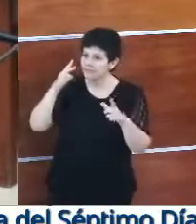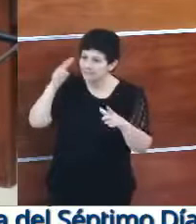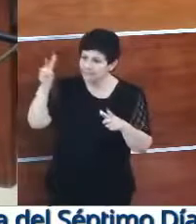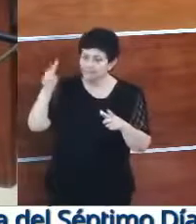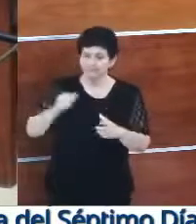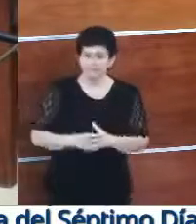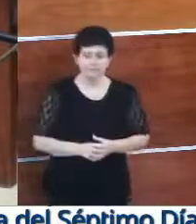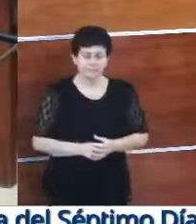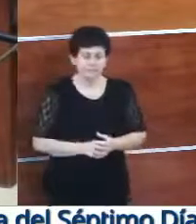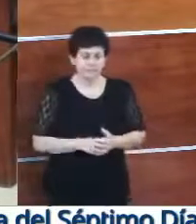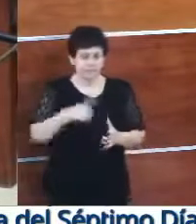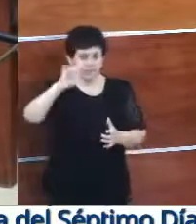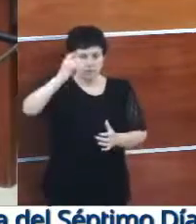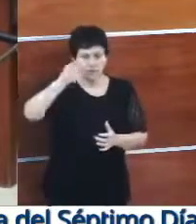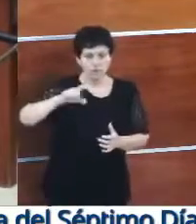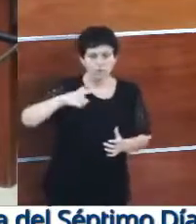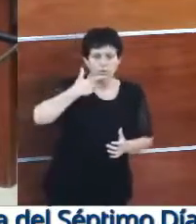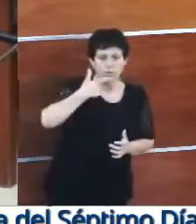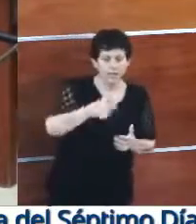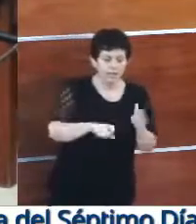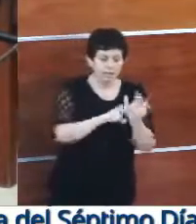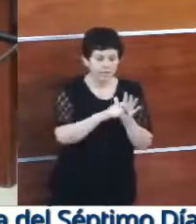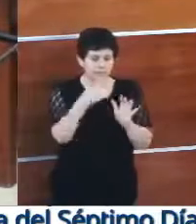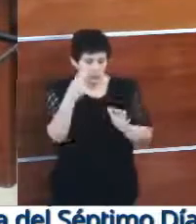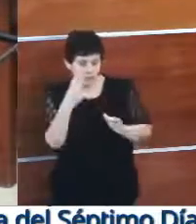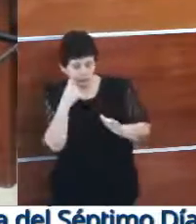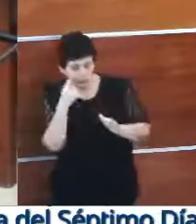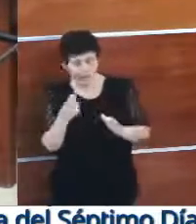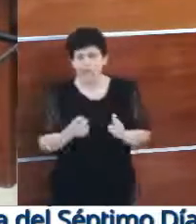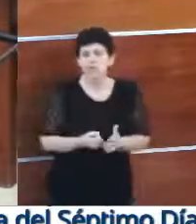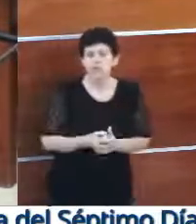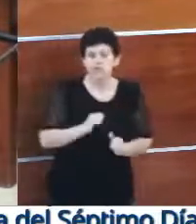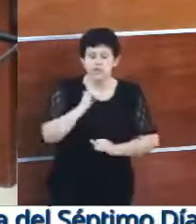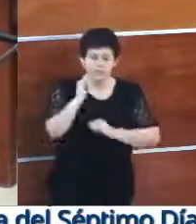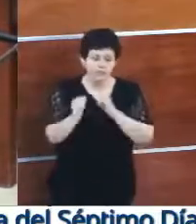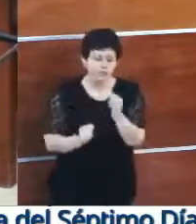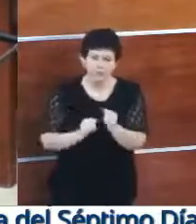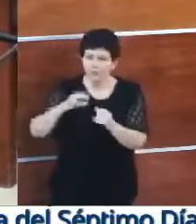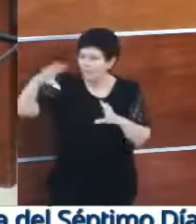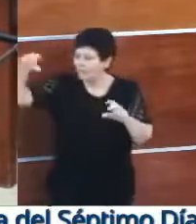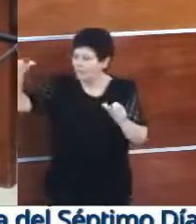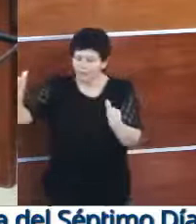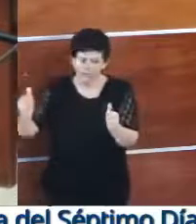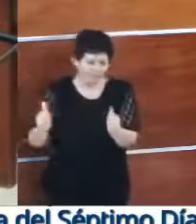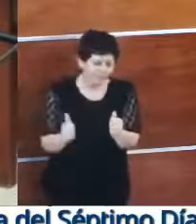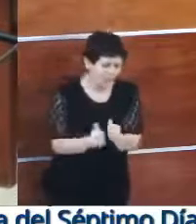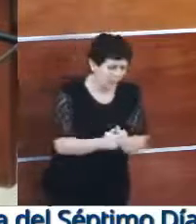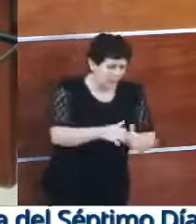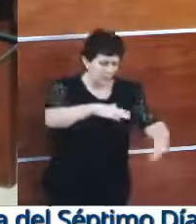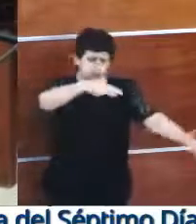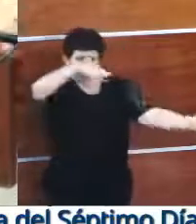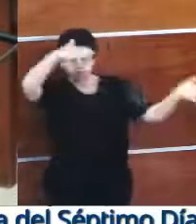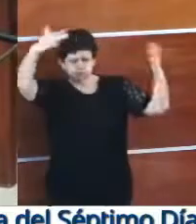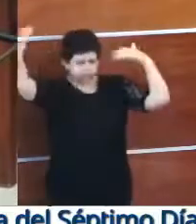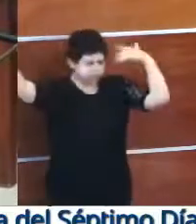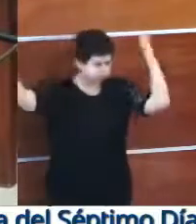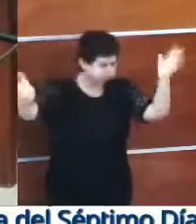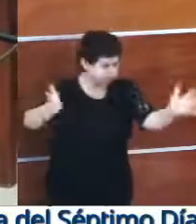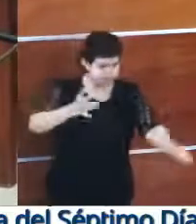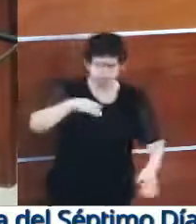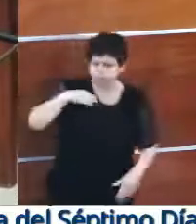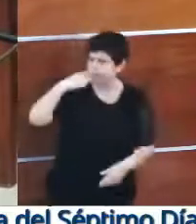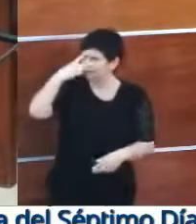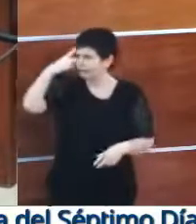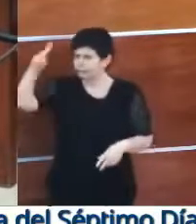Lucas 21, del verso 25 al 27, dice que va a venir acompañado por señales cósmicas, terribles. Va a ser imposible no